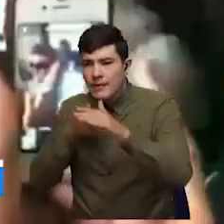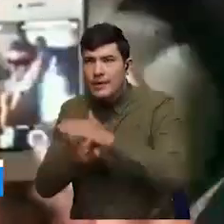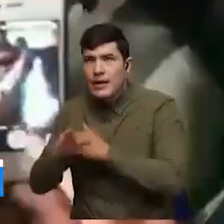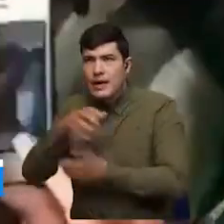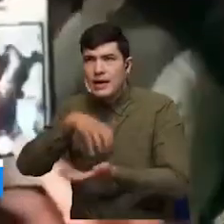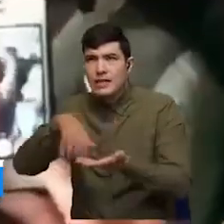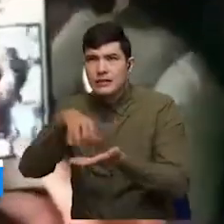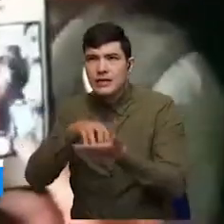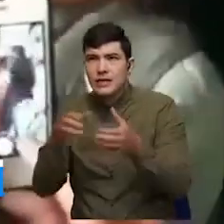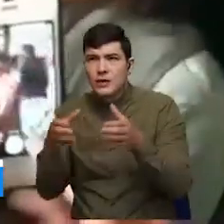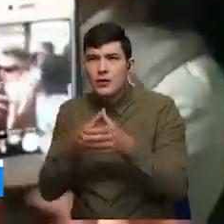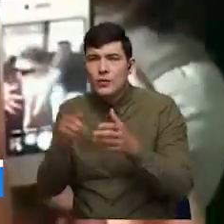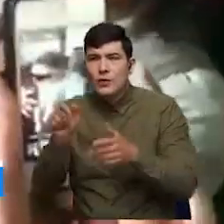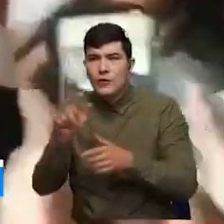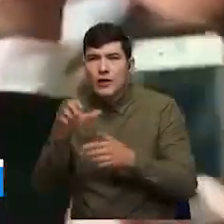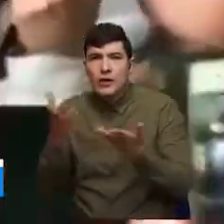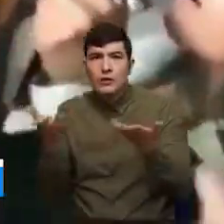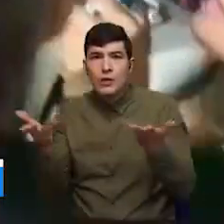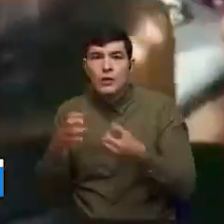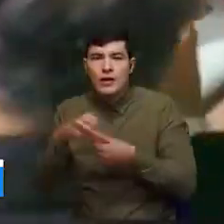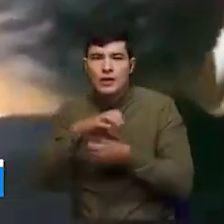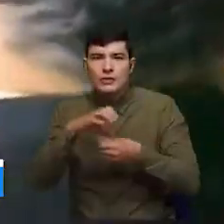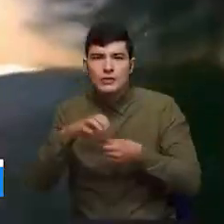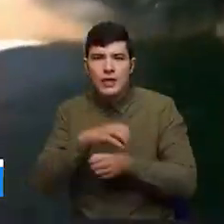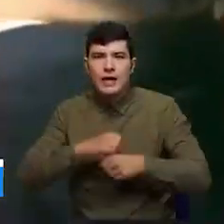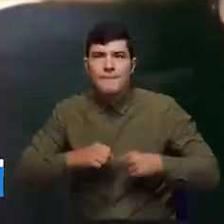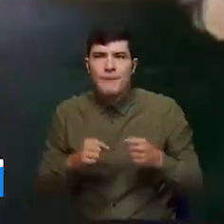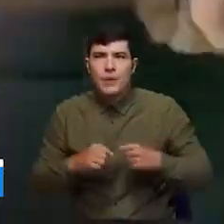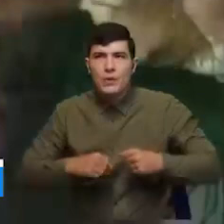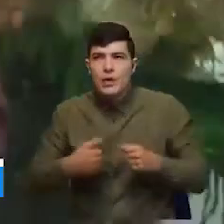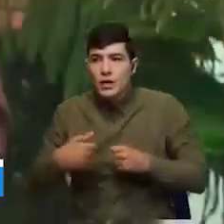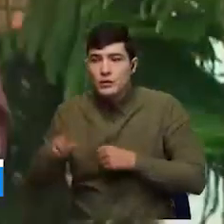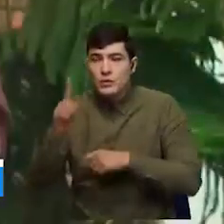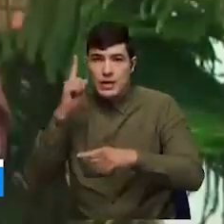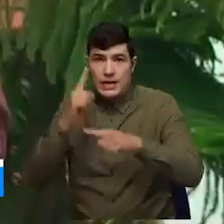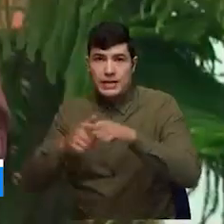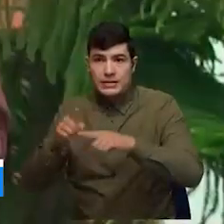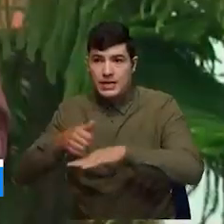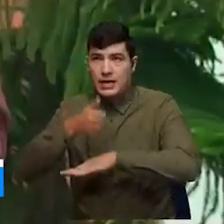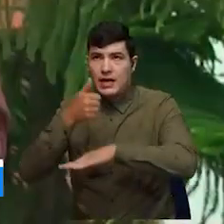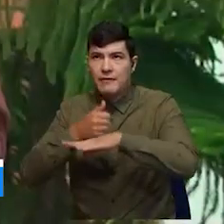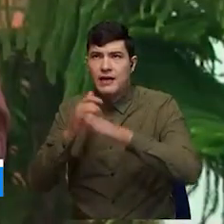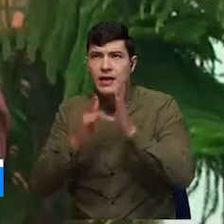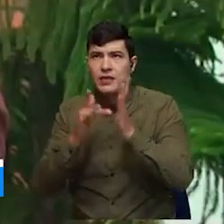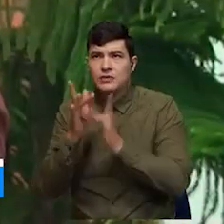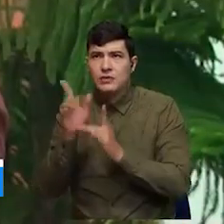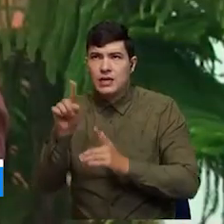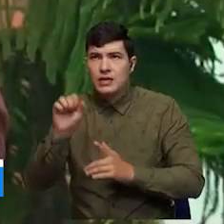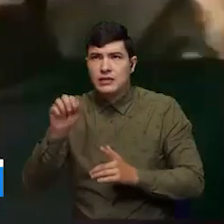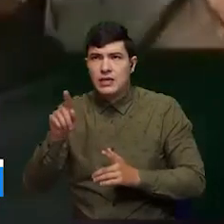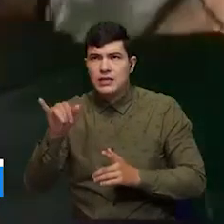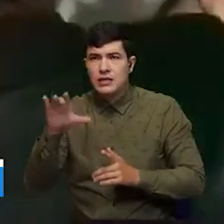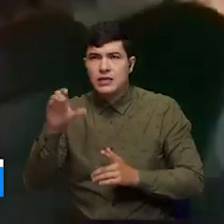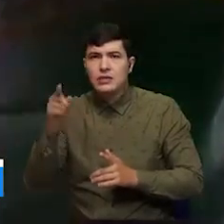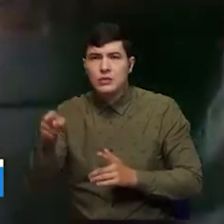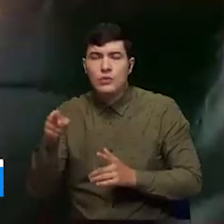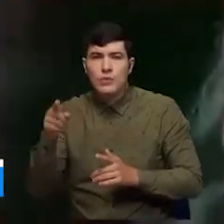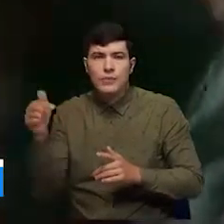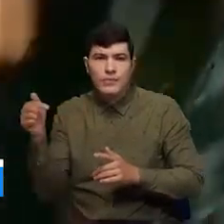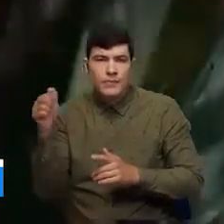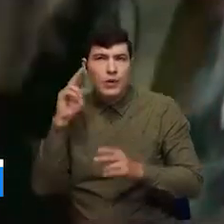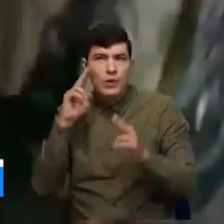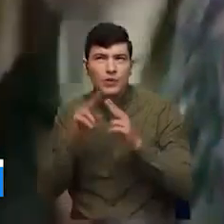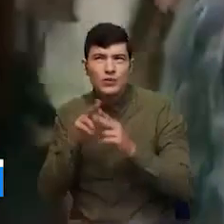partido político FARC en la ciudad de Bogotá. El ex jefe guerrillero Jesús Santrich, mejor conocido en